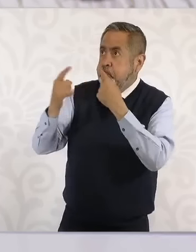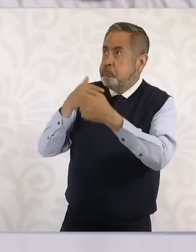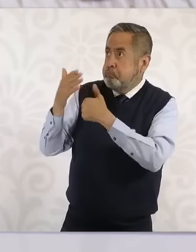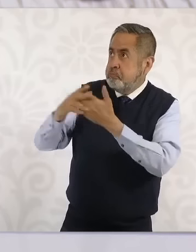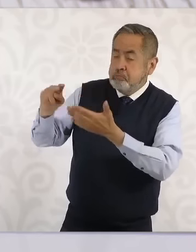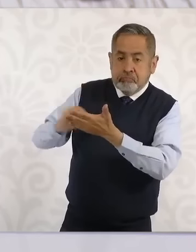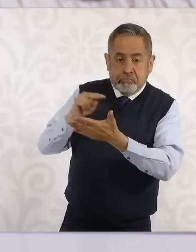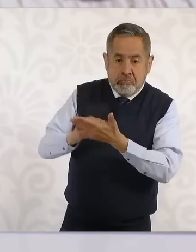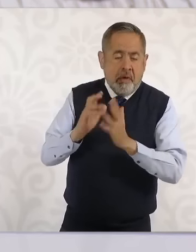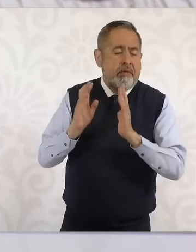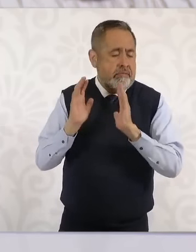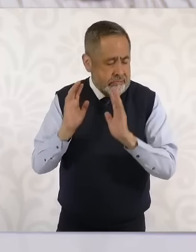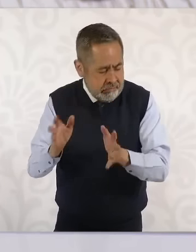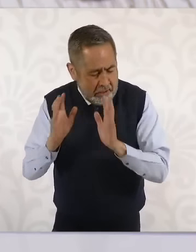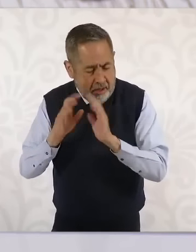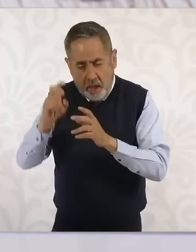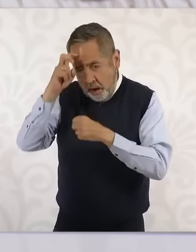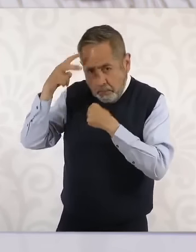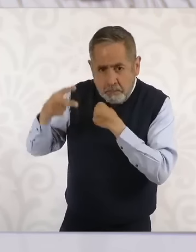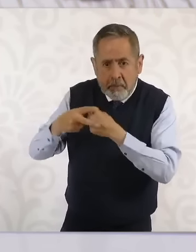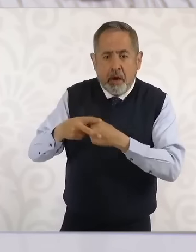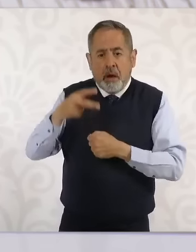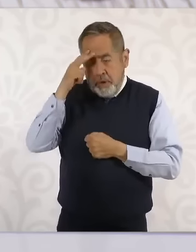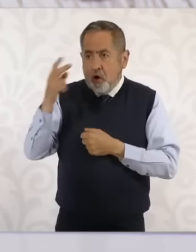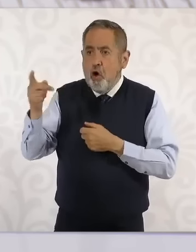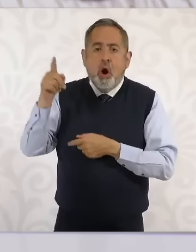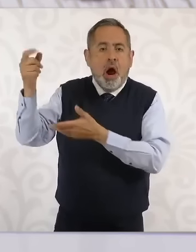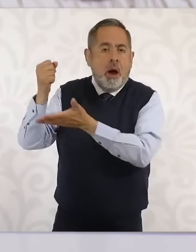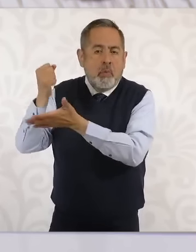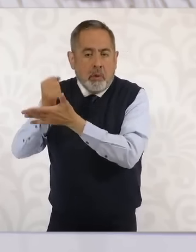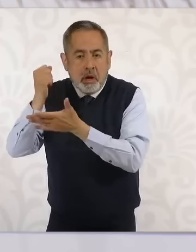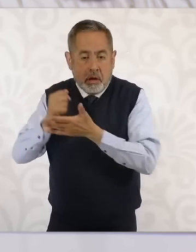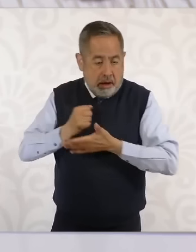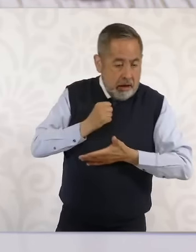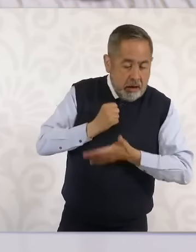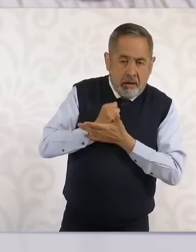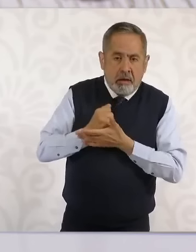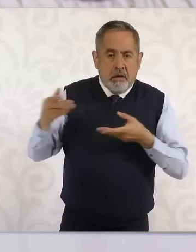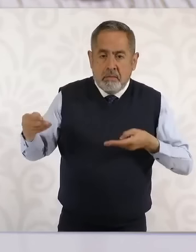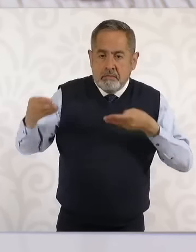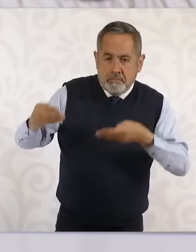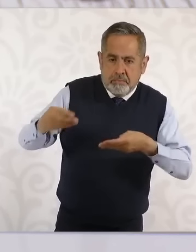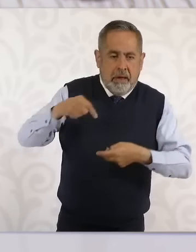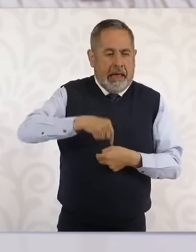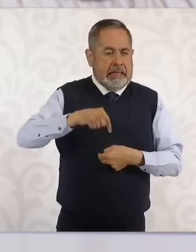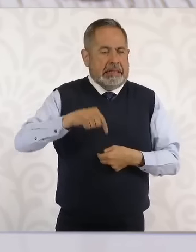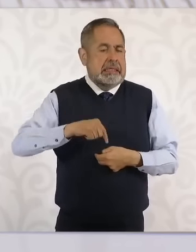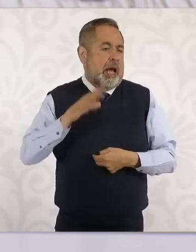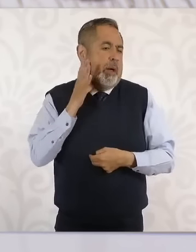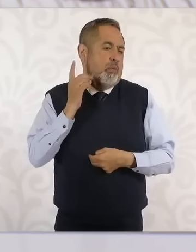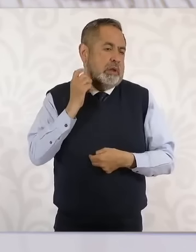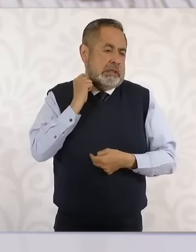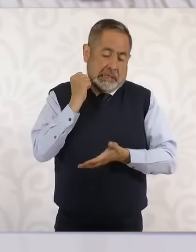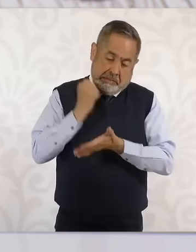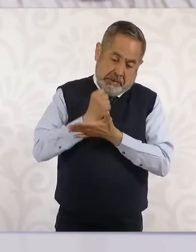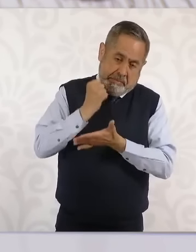por parte de México y de Europa. Ellos tienen que aprobarlo y aquí se tienen que aprobar por nuestros respectivos congresos.